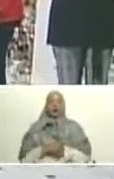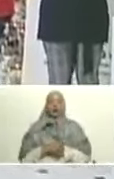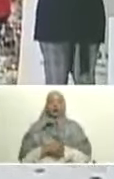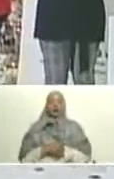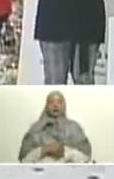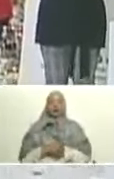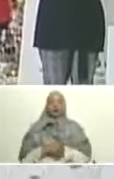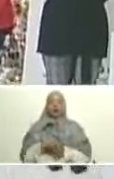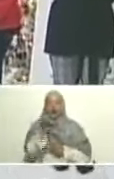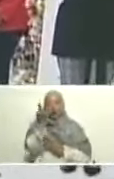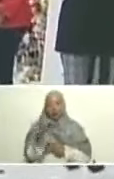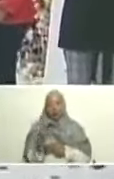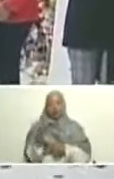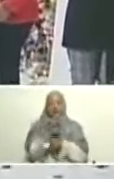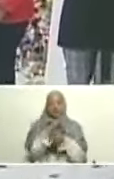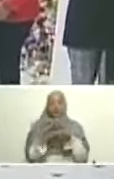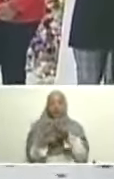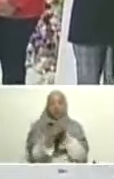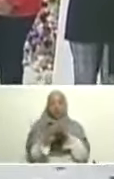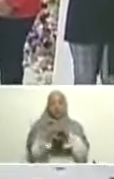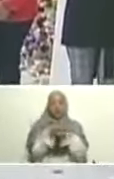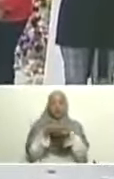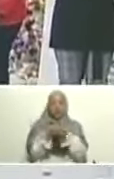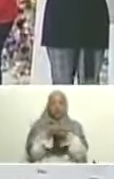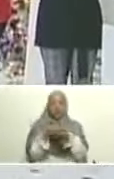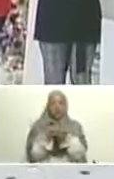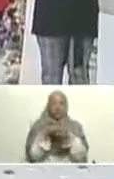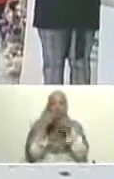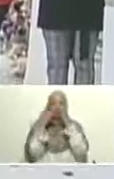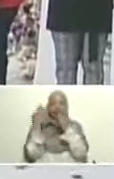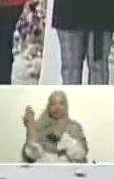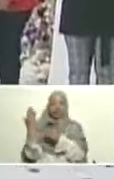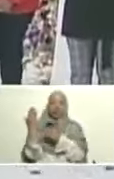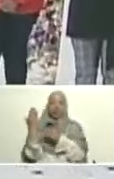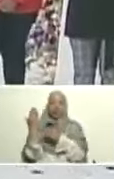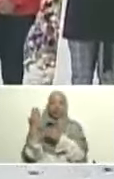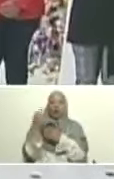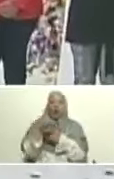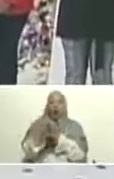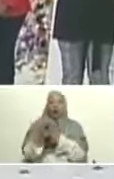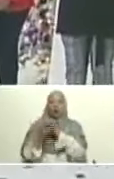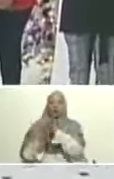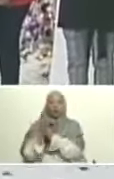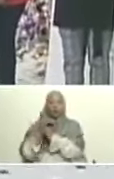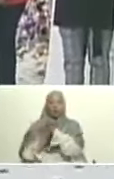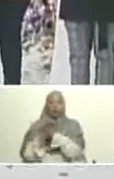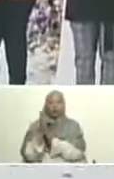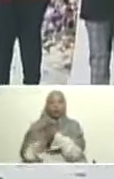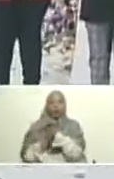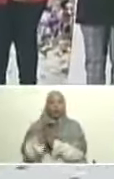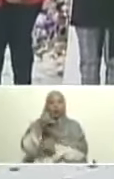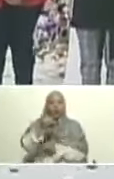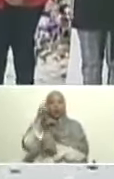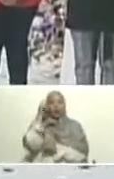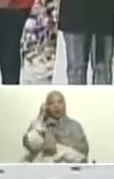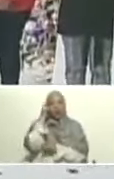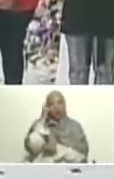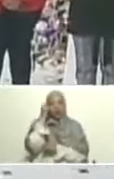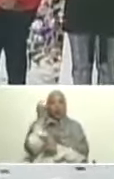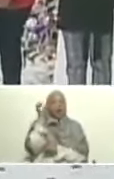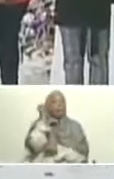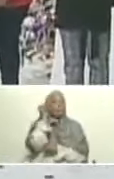Paul Hub. Aquí estamos precisamente con unos emprendimientos, porque hoy es el día de Credit